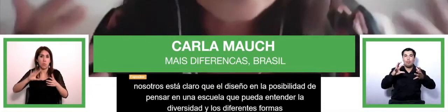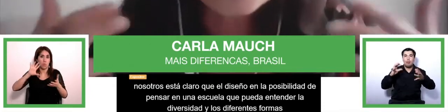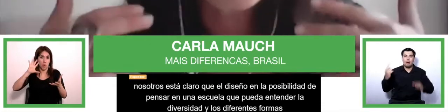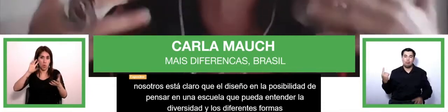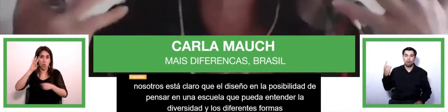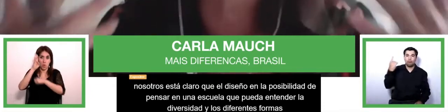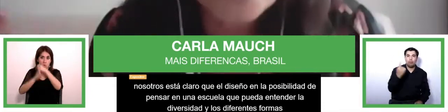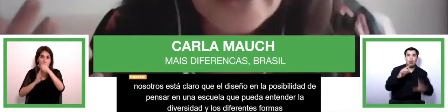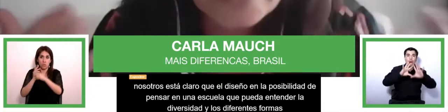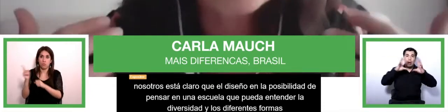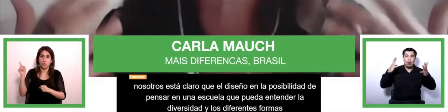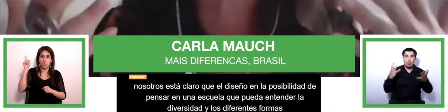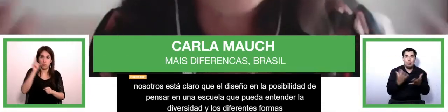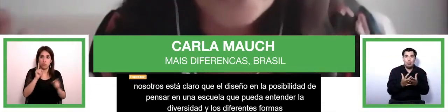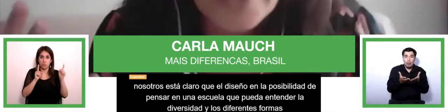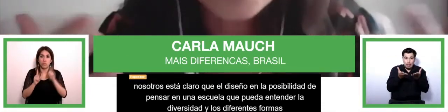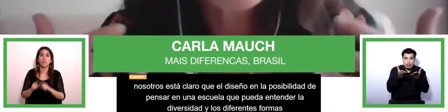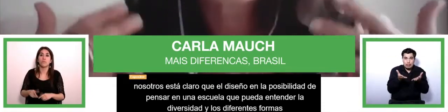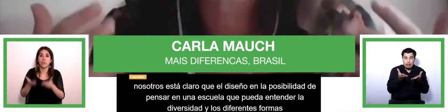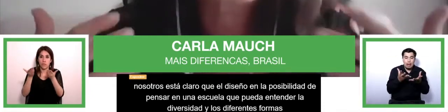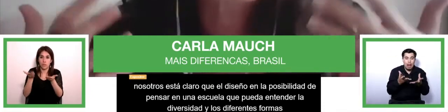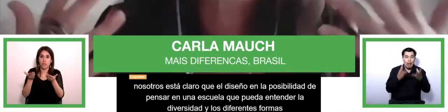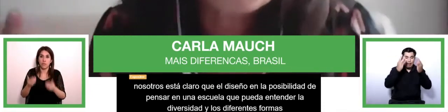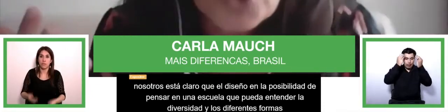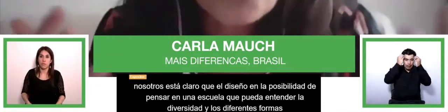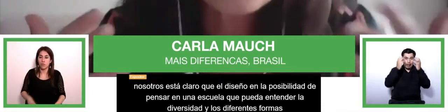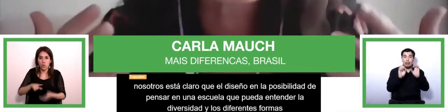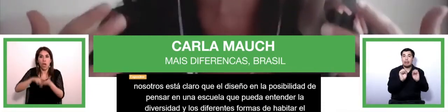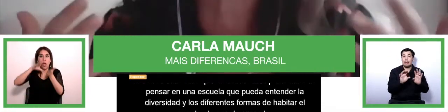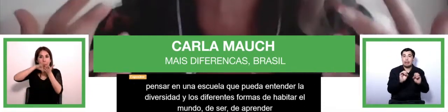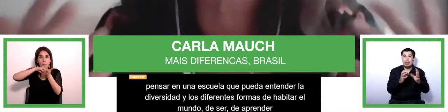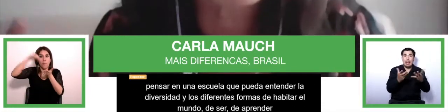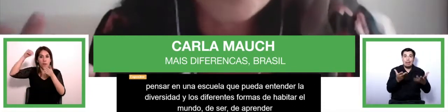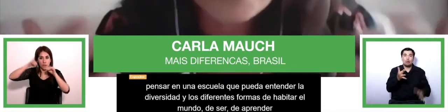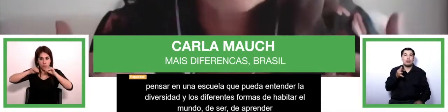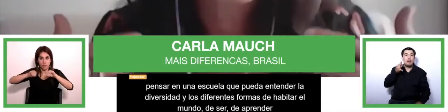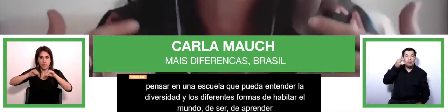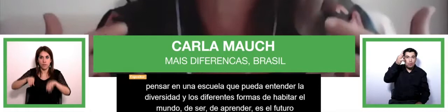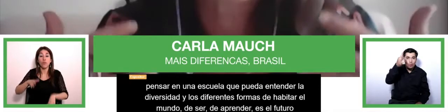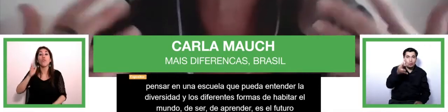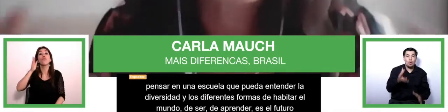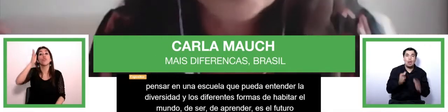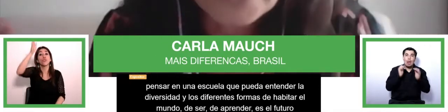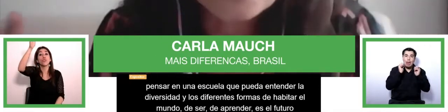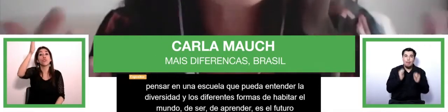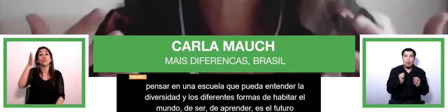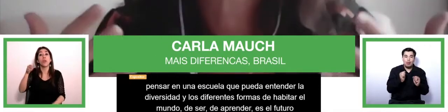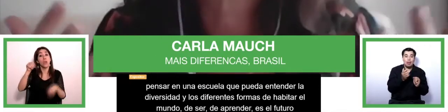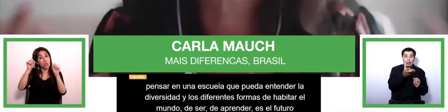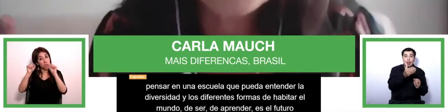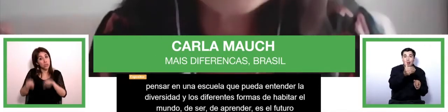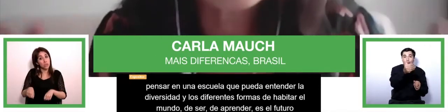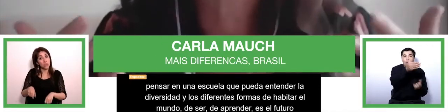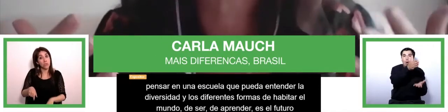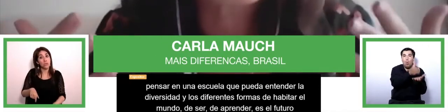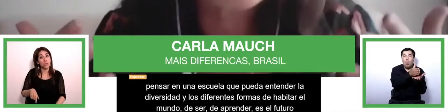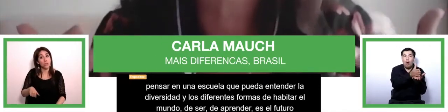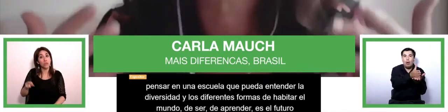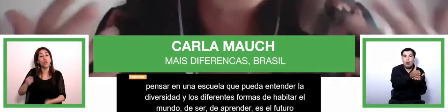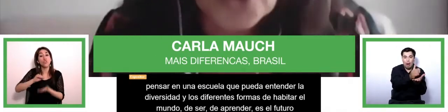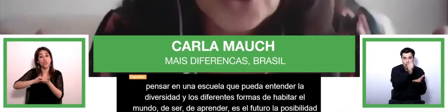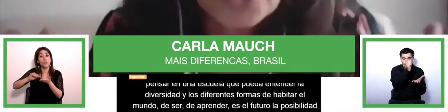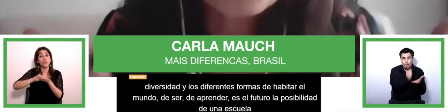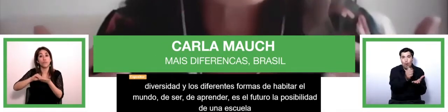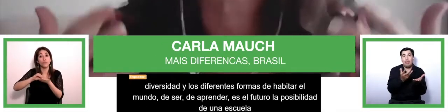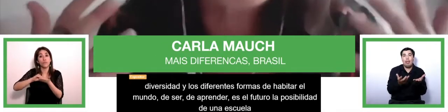de ser, de aprender, de enseñar, es el futuro y la posibilidad de una escuela que pueda